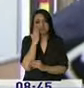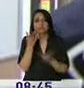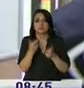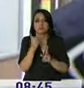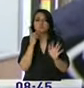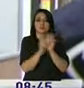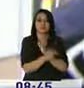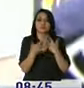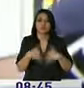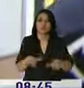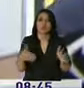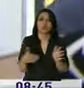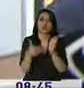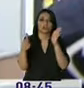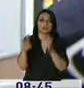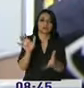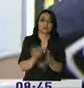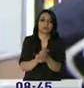respectiva denuncia